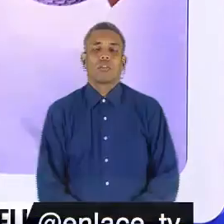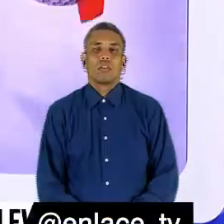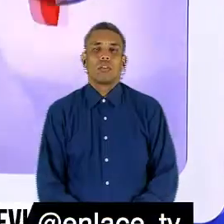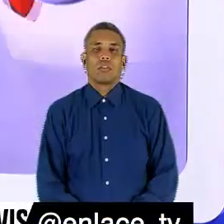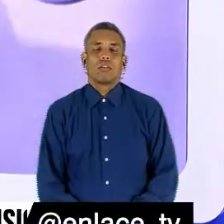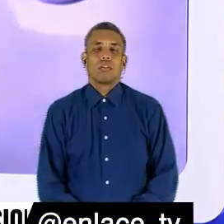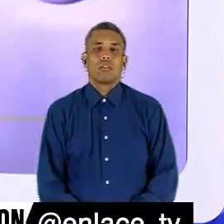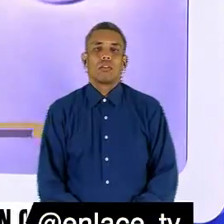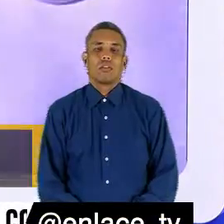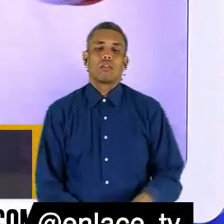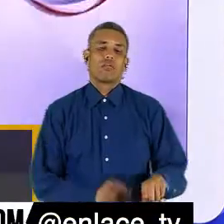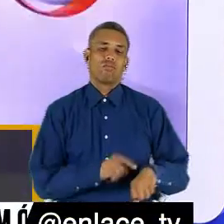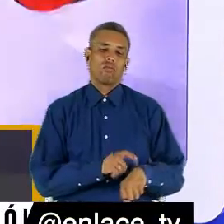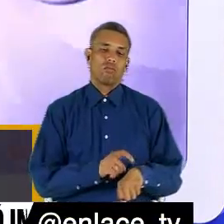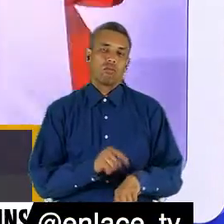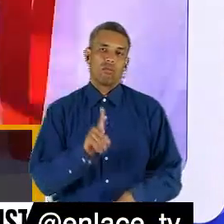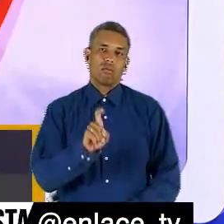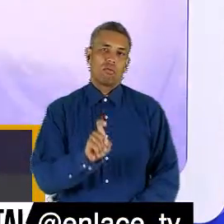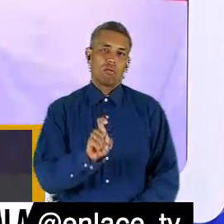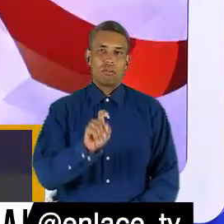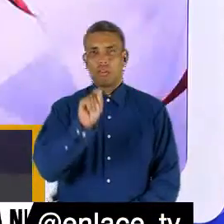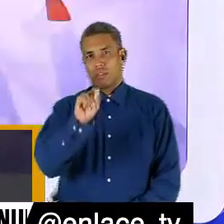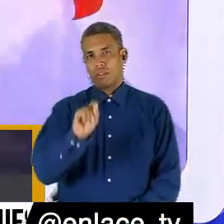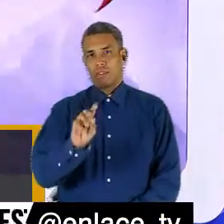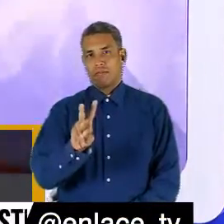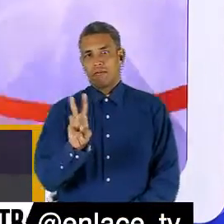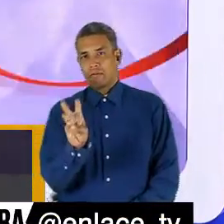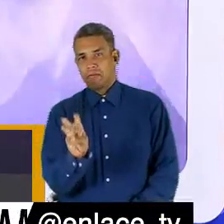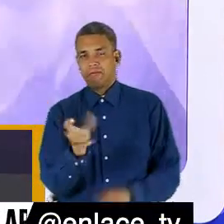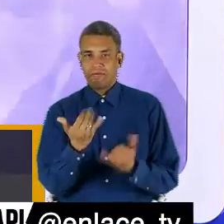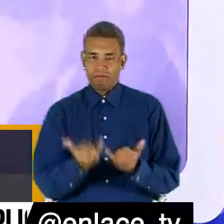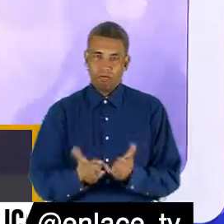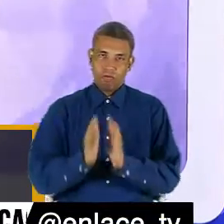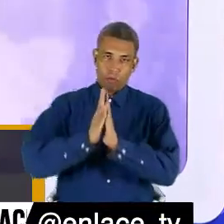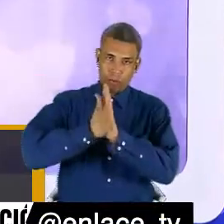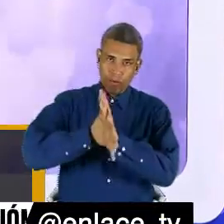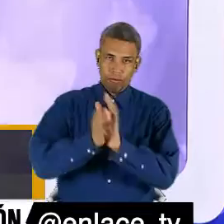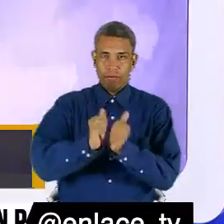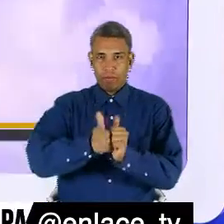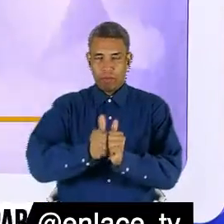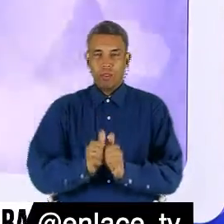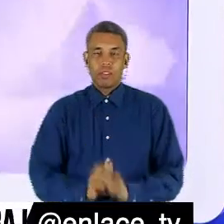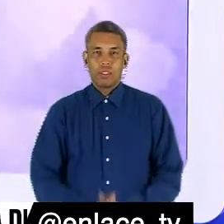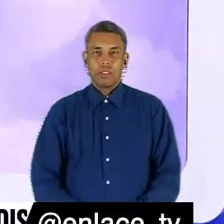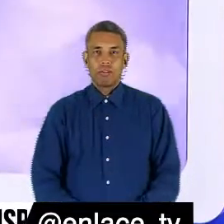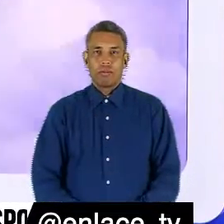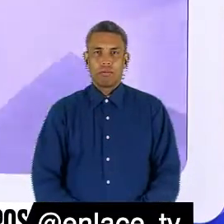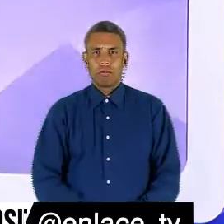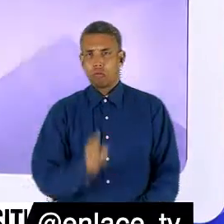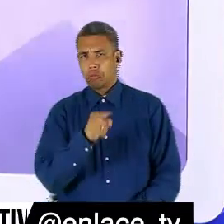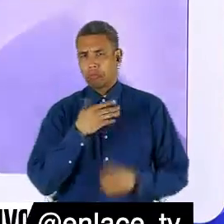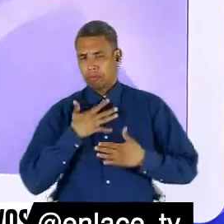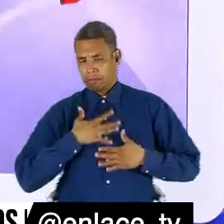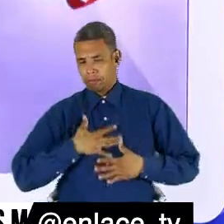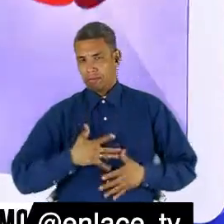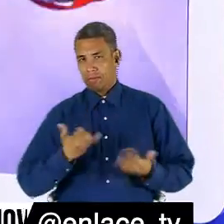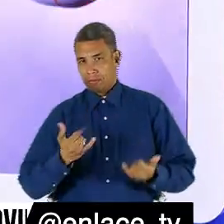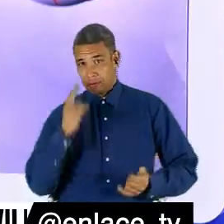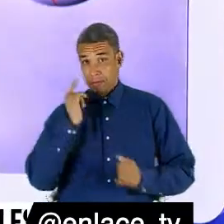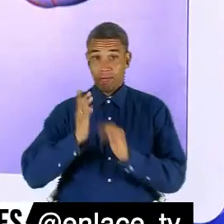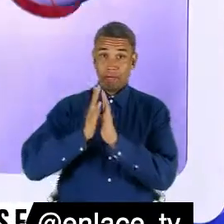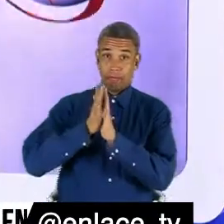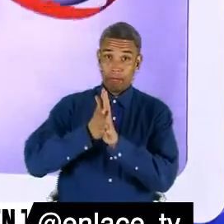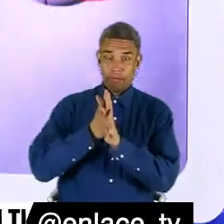De la tarde, 28 minutos, llega la información deportiva, enlace de noticias. Pónganse cómodos, esta es la información. En